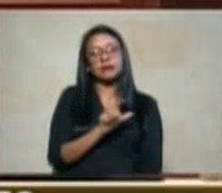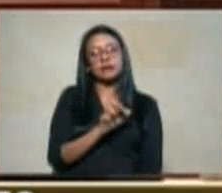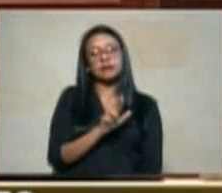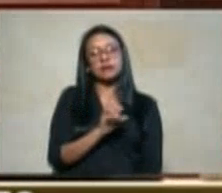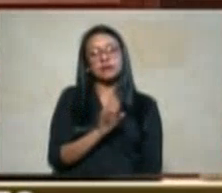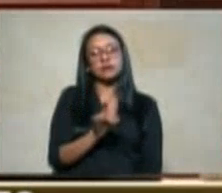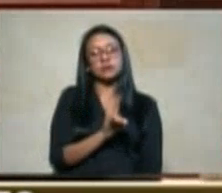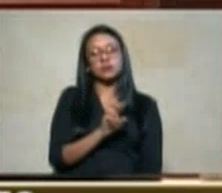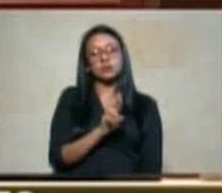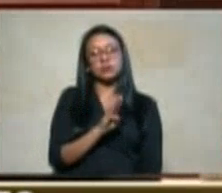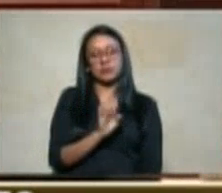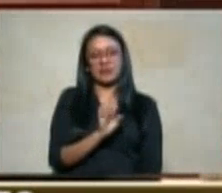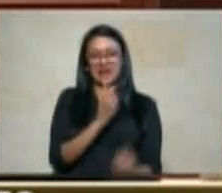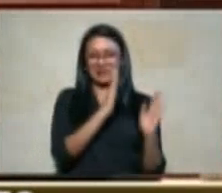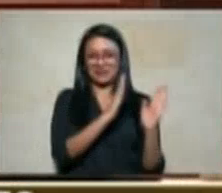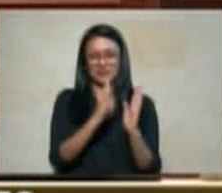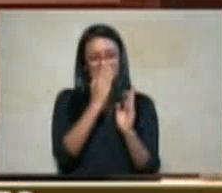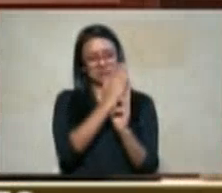después el representante Prado.